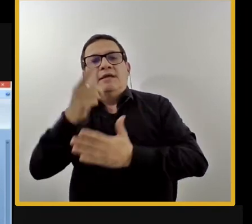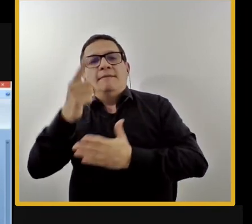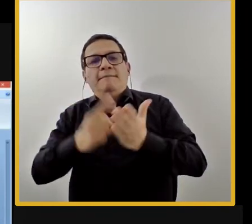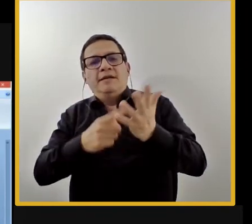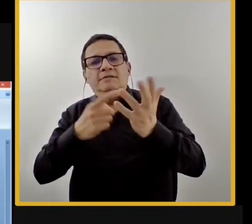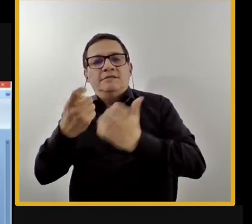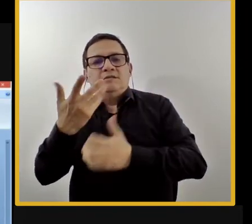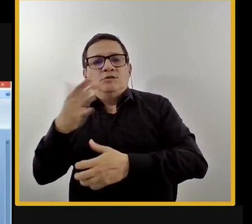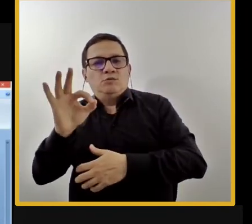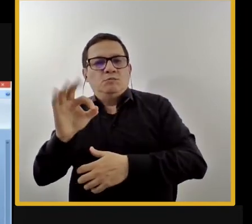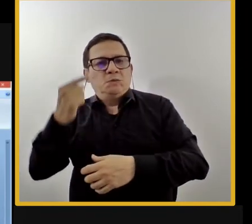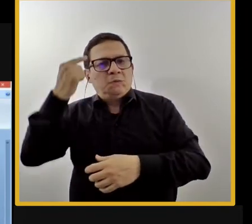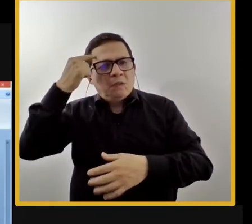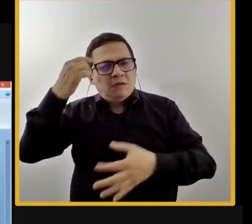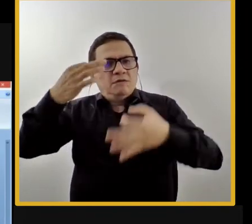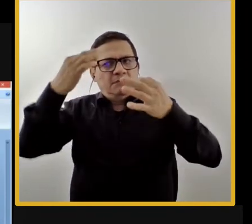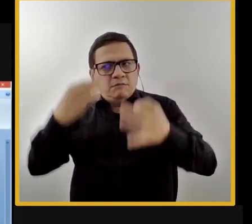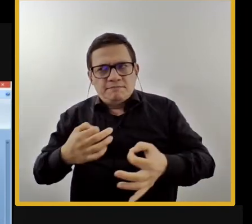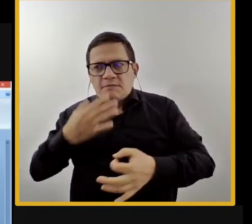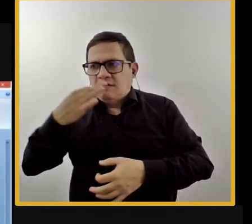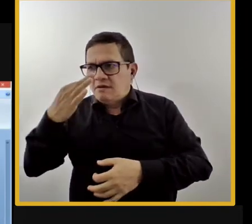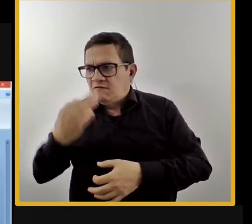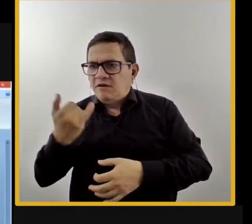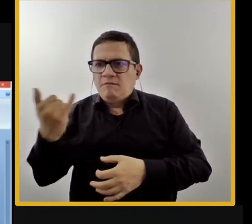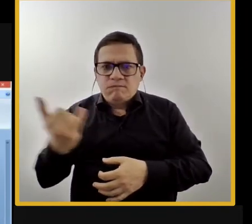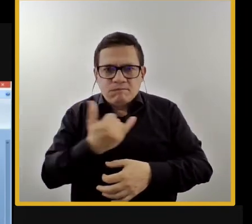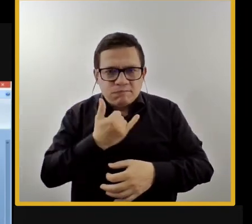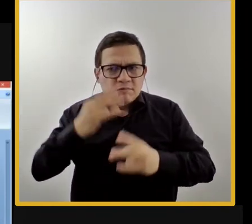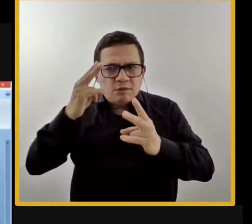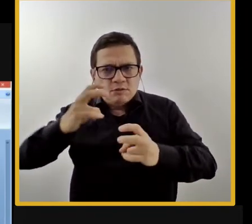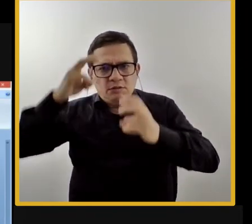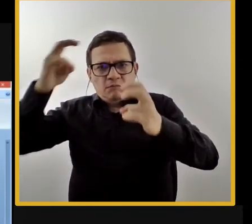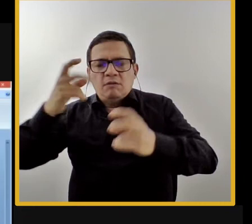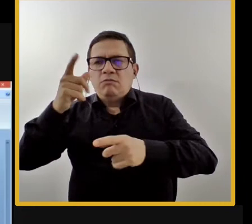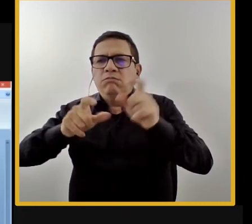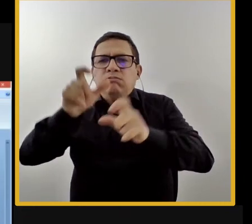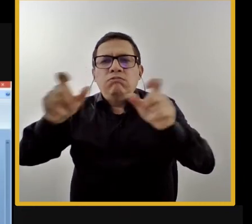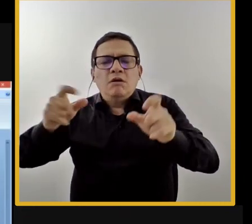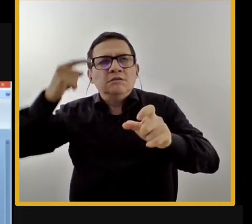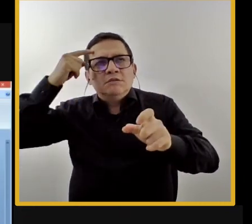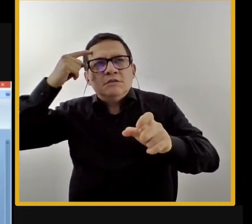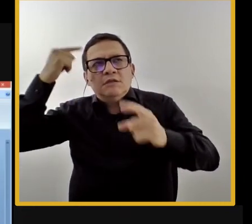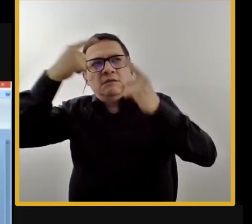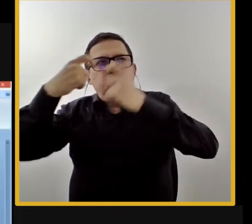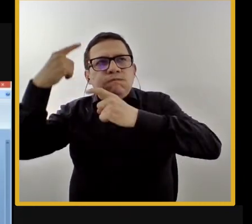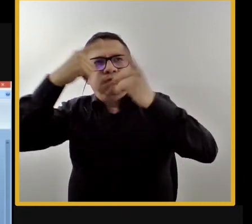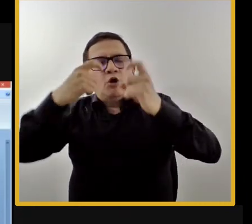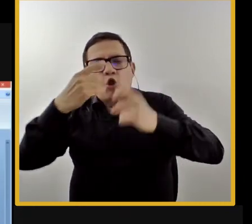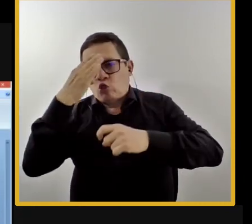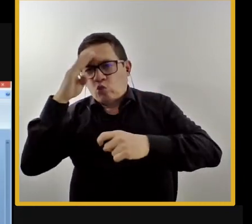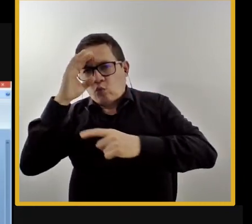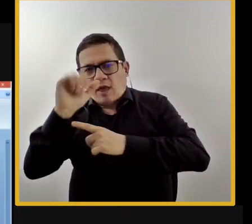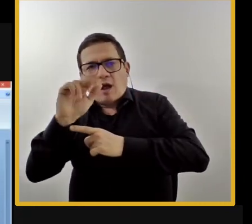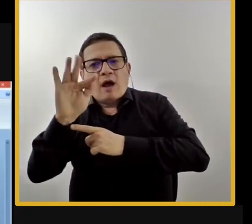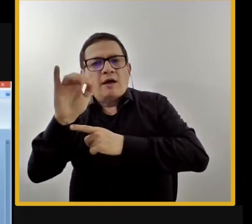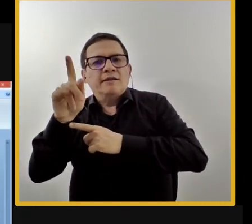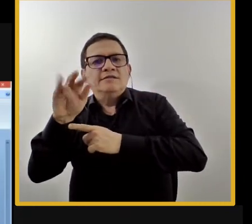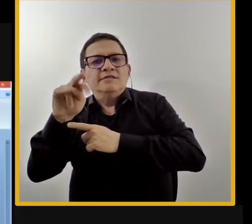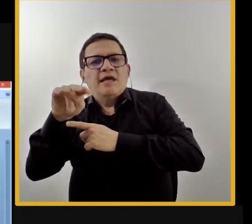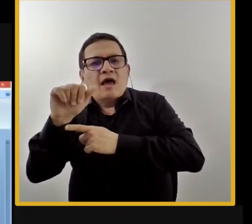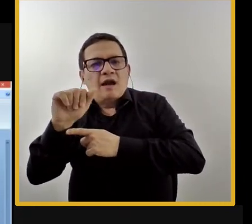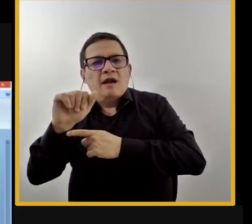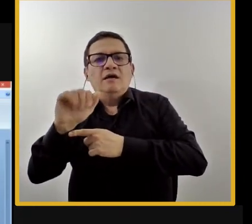un conocimiento cierto basado en la existencia indudable de un sujeto pensante, la llamada duda cartesiana, y su cogito